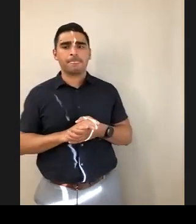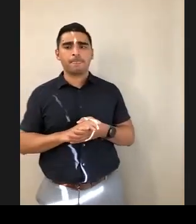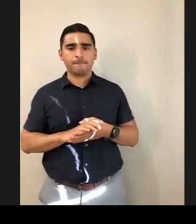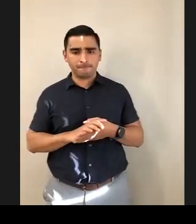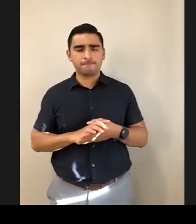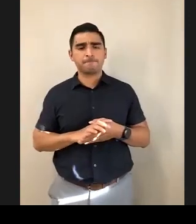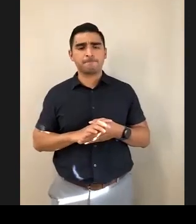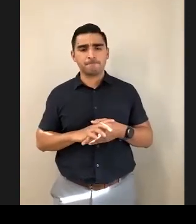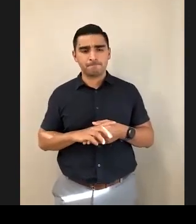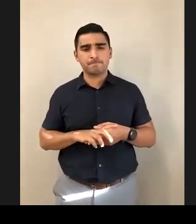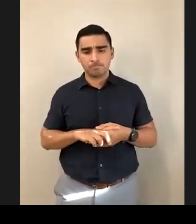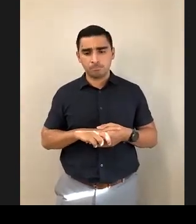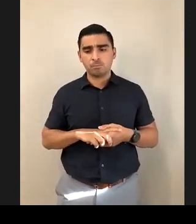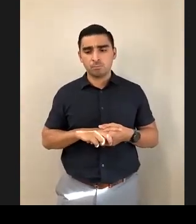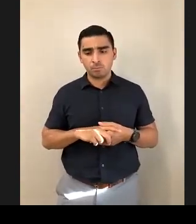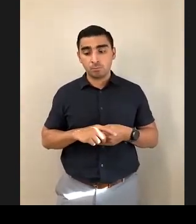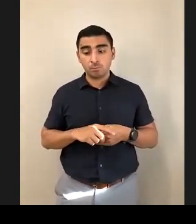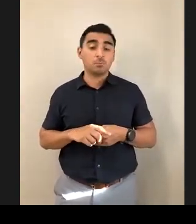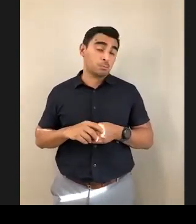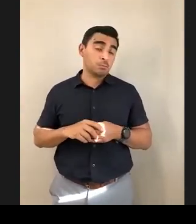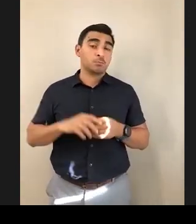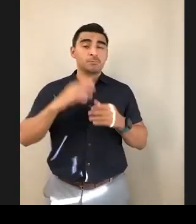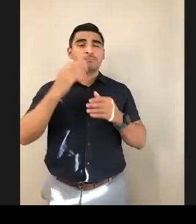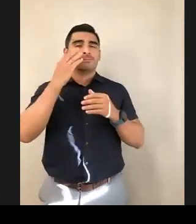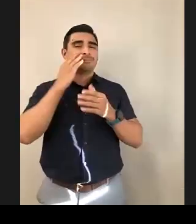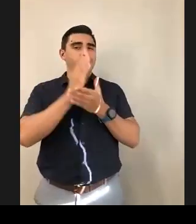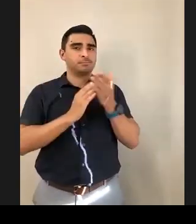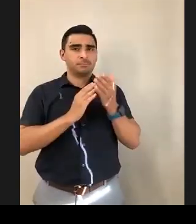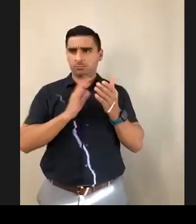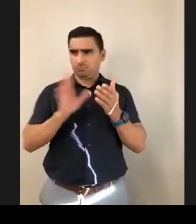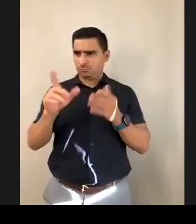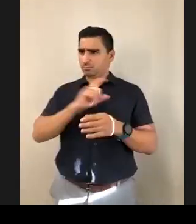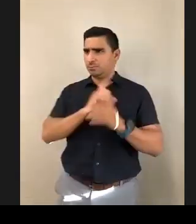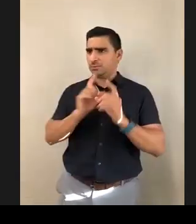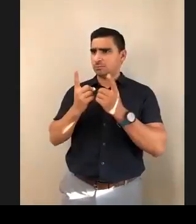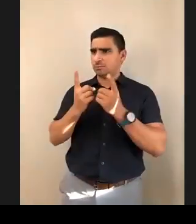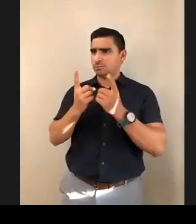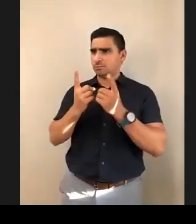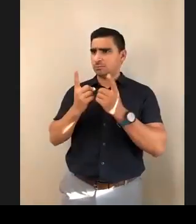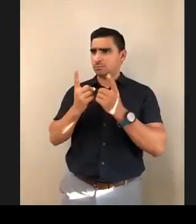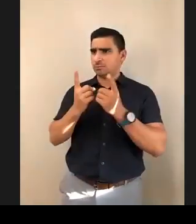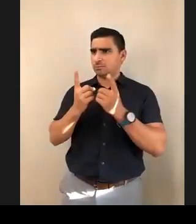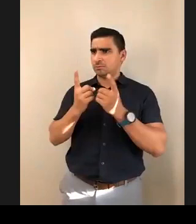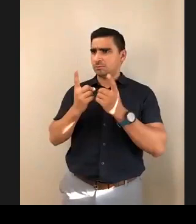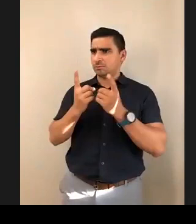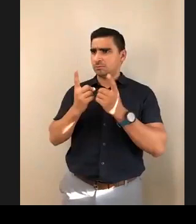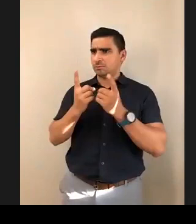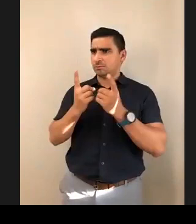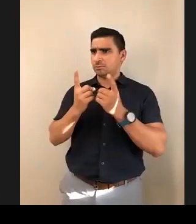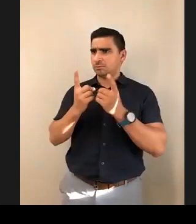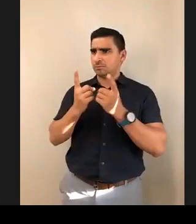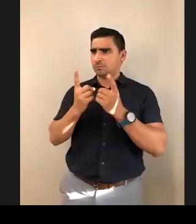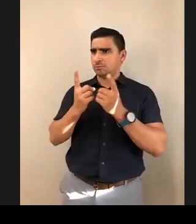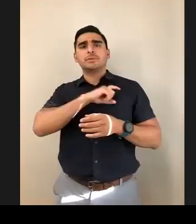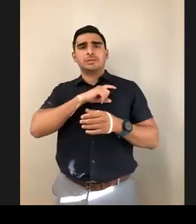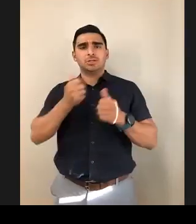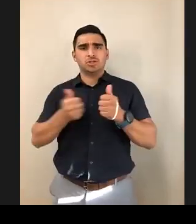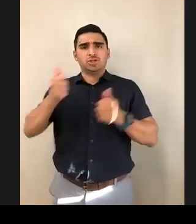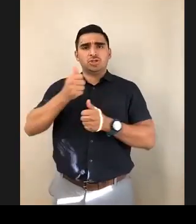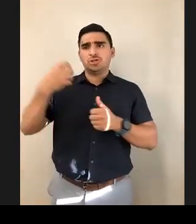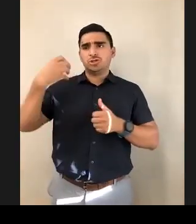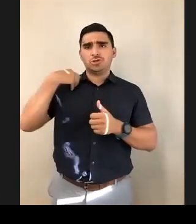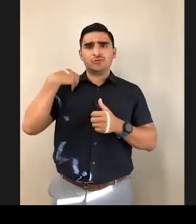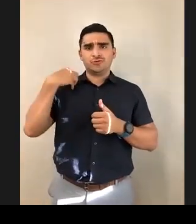Entiendo que hay problemas sobre hacer a la policía responsable, que es la